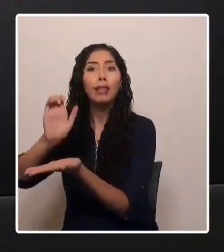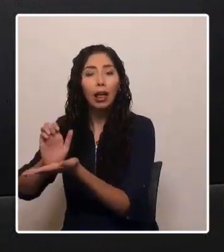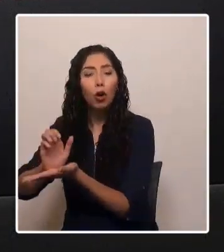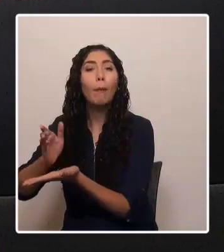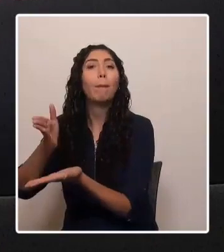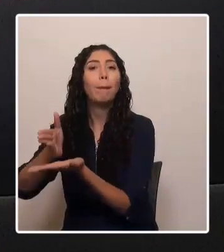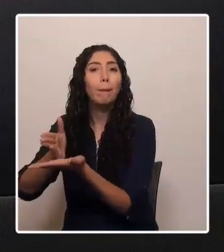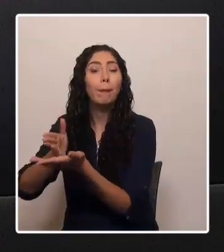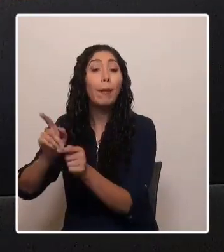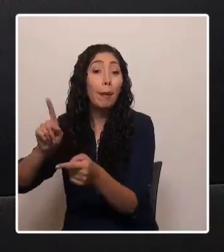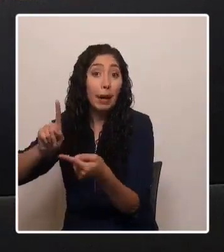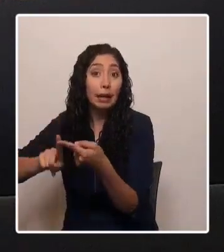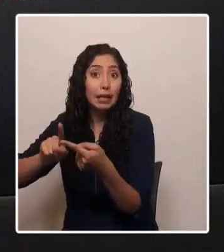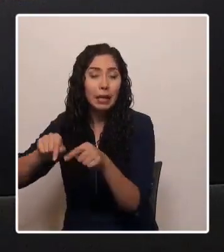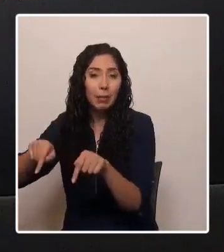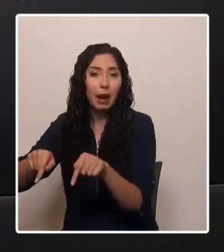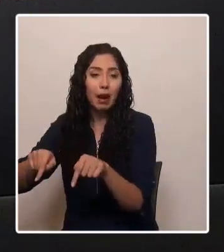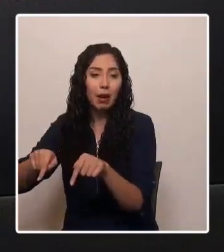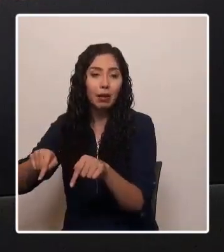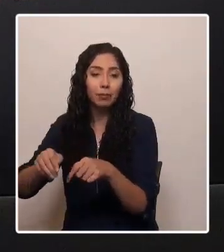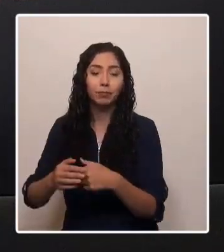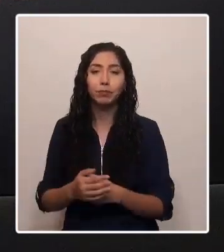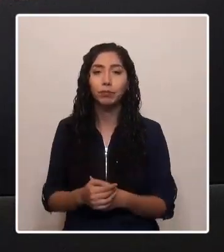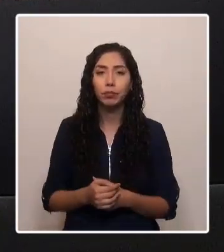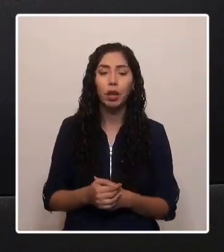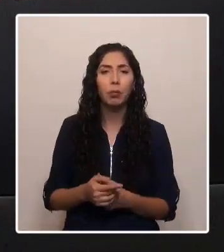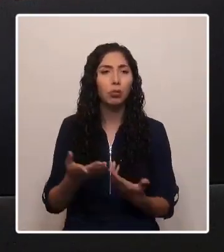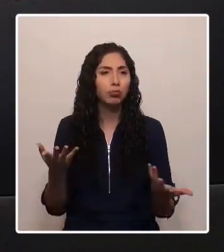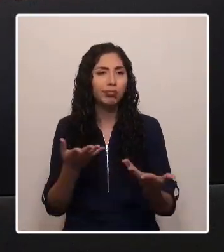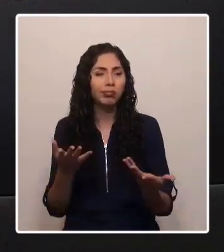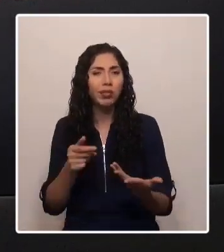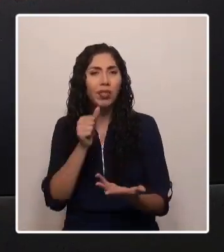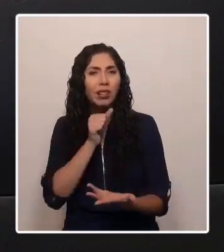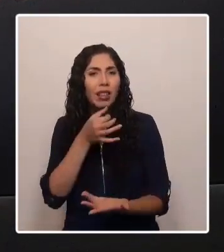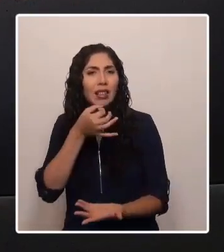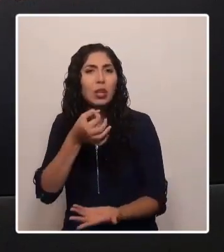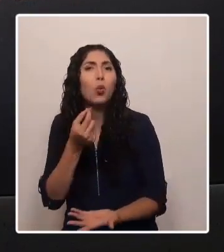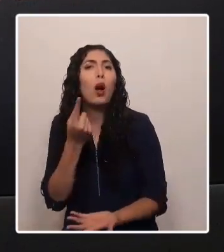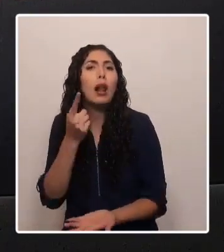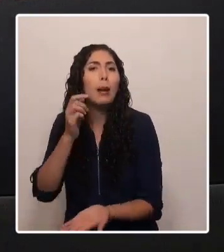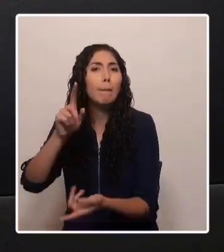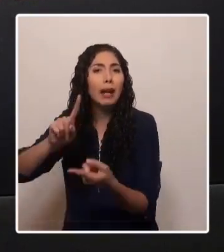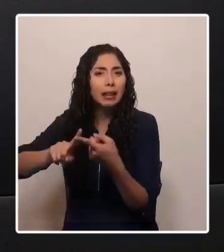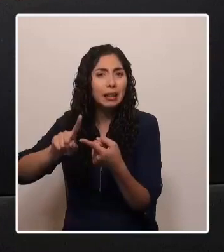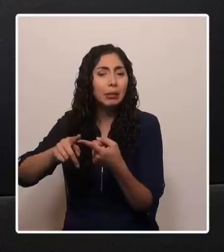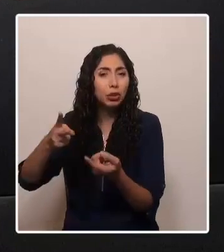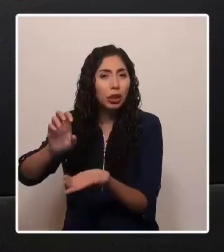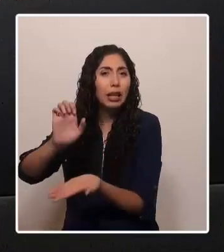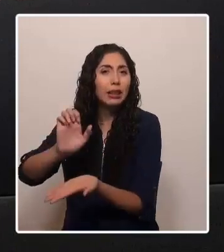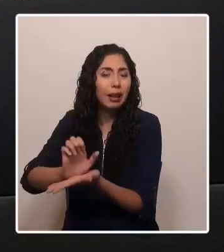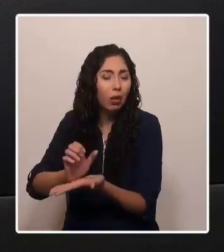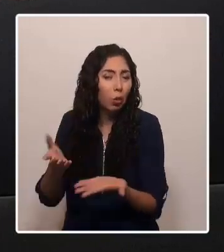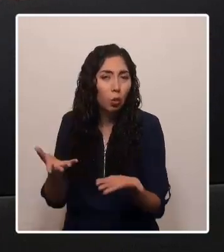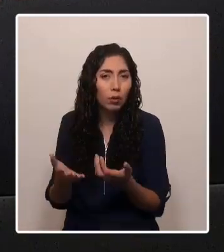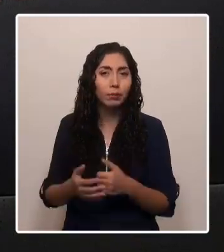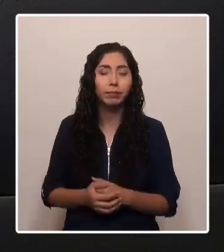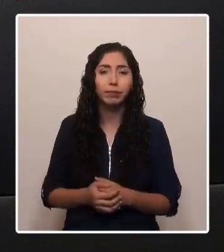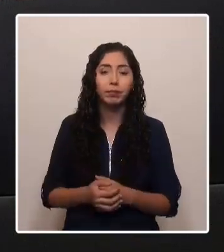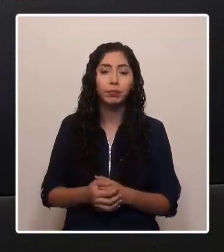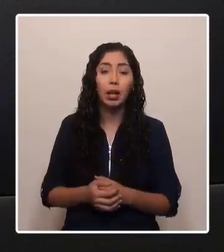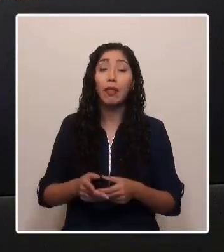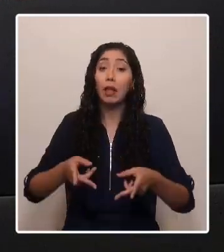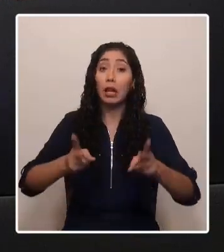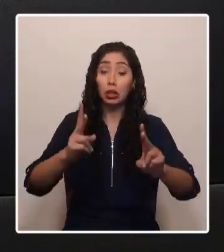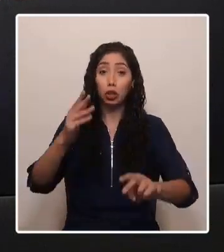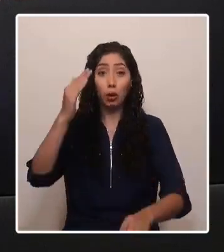organizaciones, pero no se define cuál es la entidad y la naturaleza de esa participación estatal que invadirá la privacidad de las personas. En el derecho a las